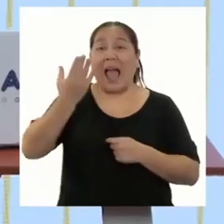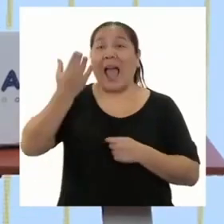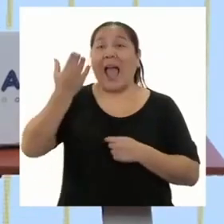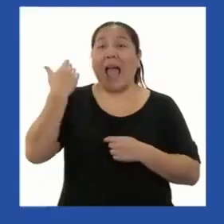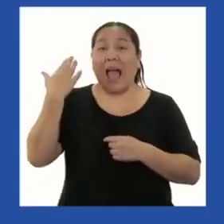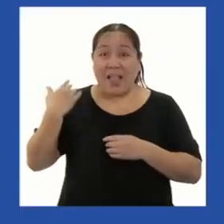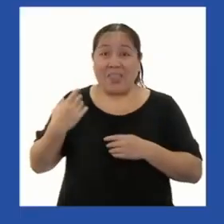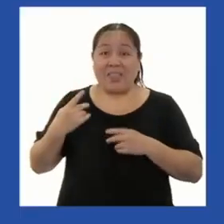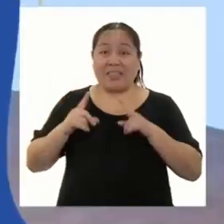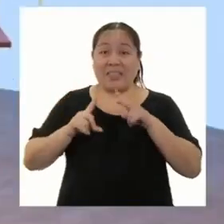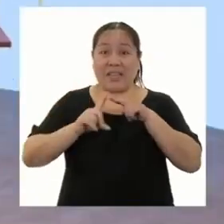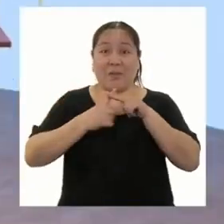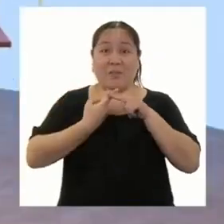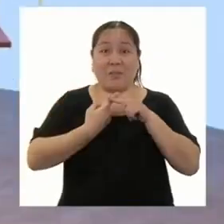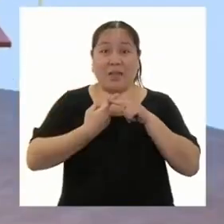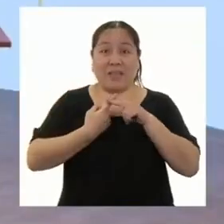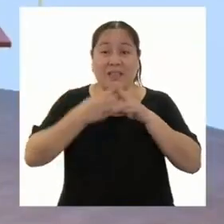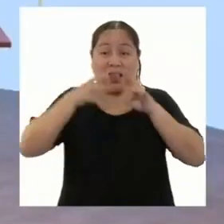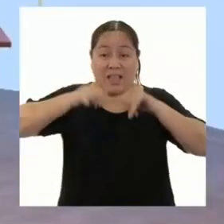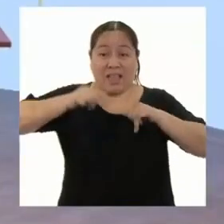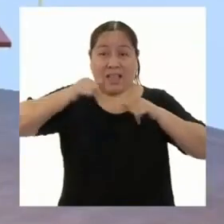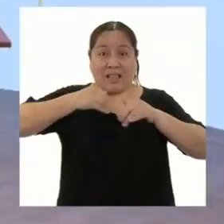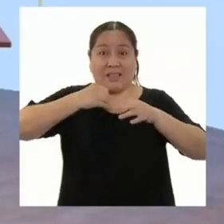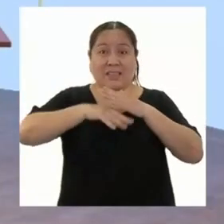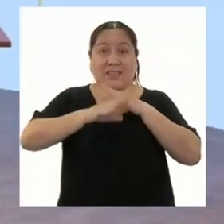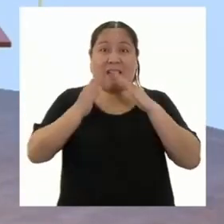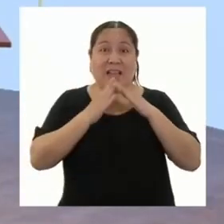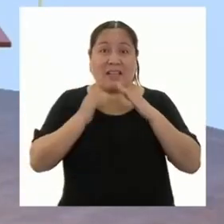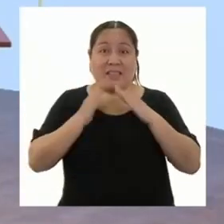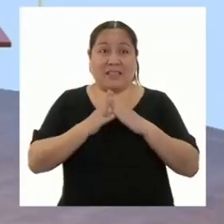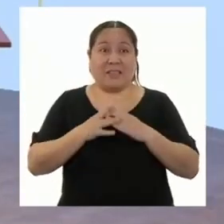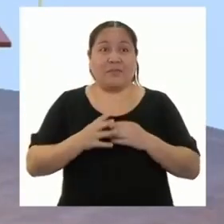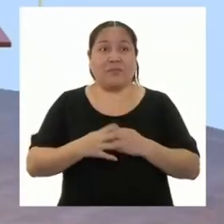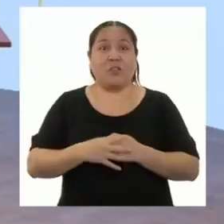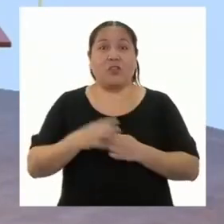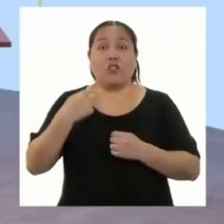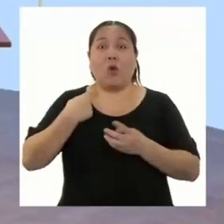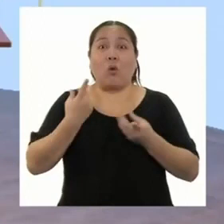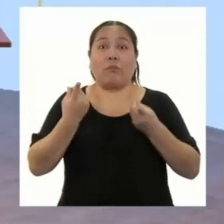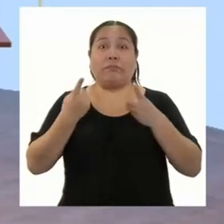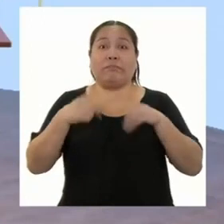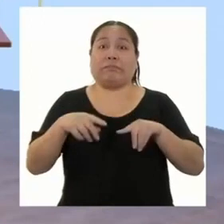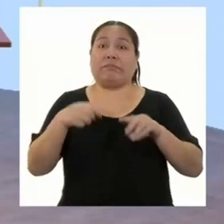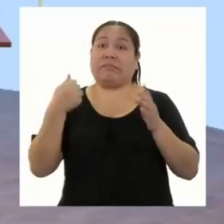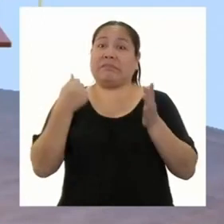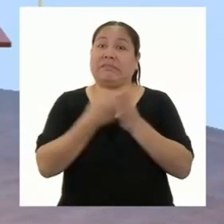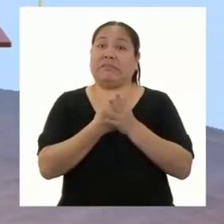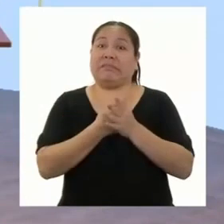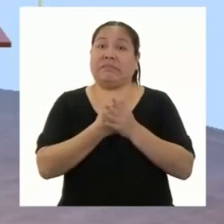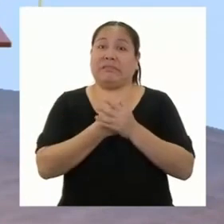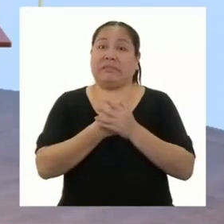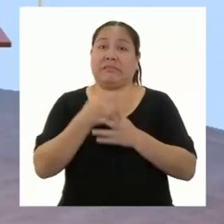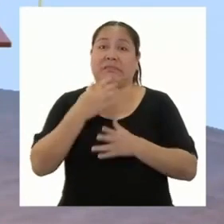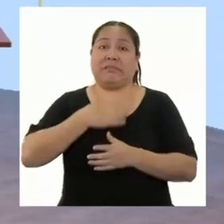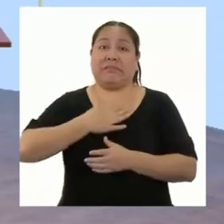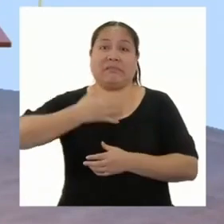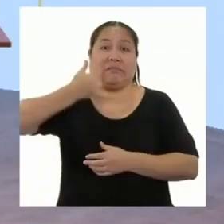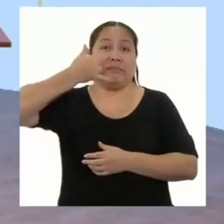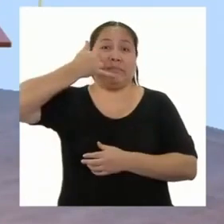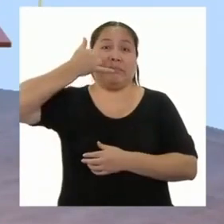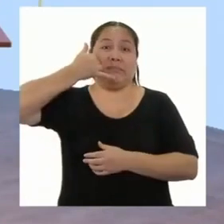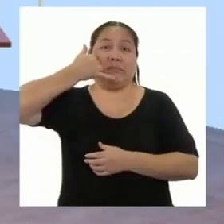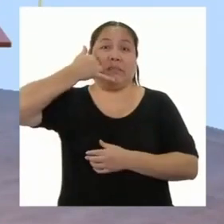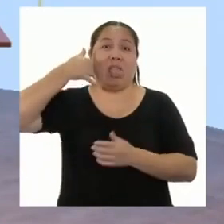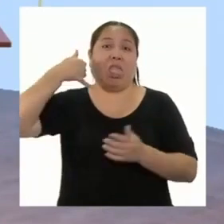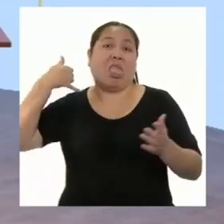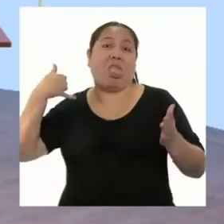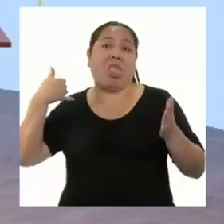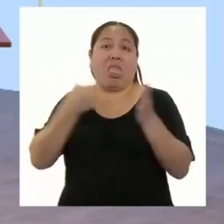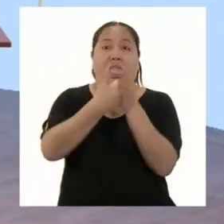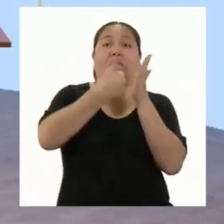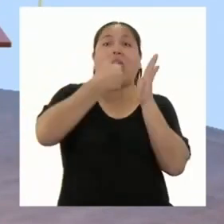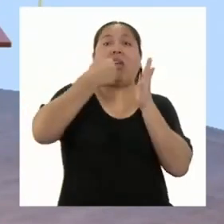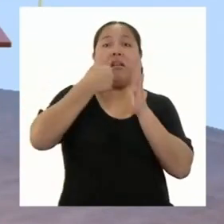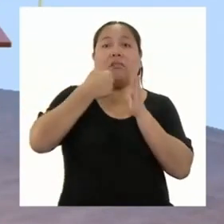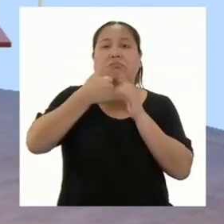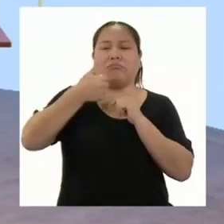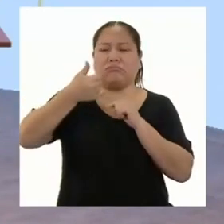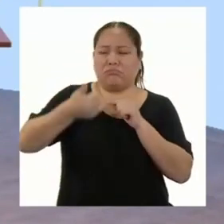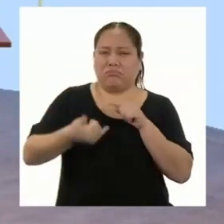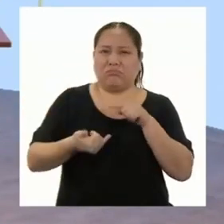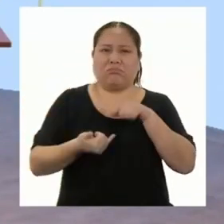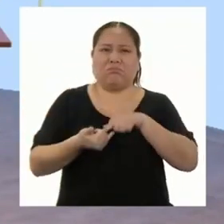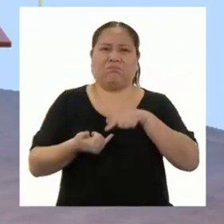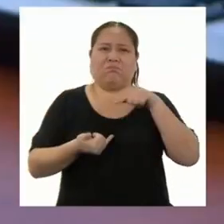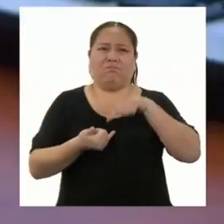la pandemia. Tuve un accidente con mi celular. Lo golpeé sin querer y comenzó